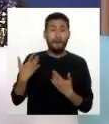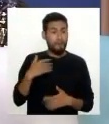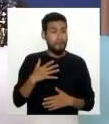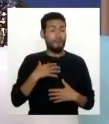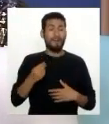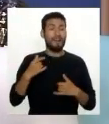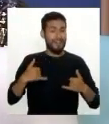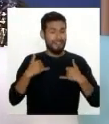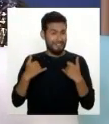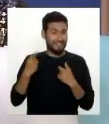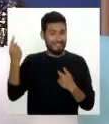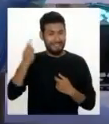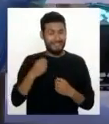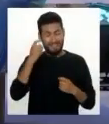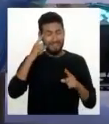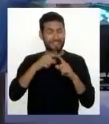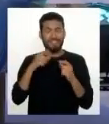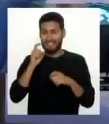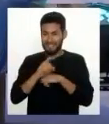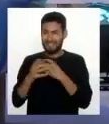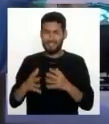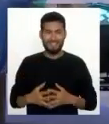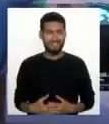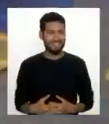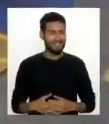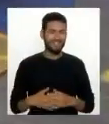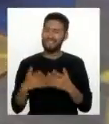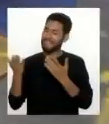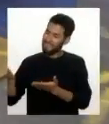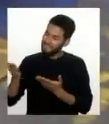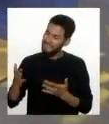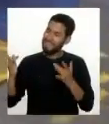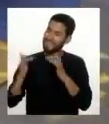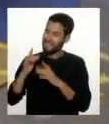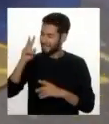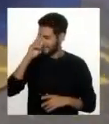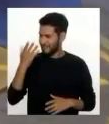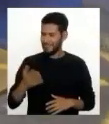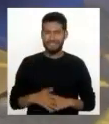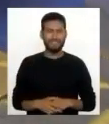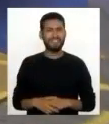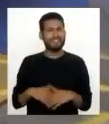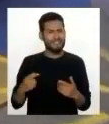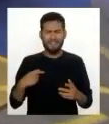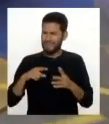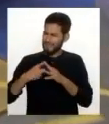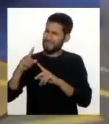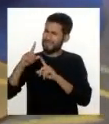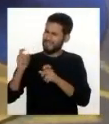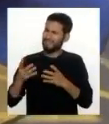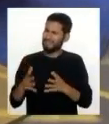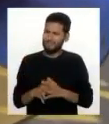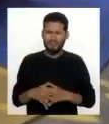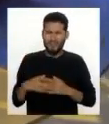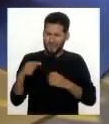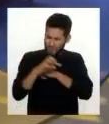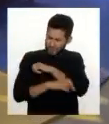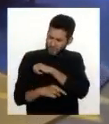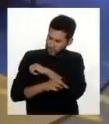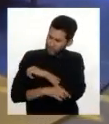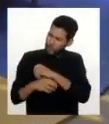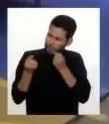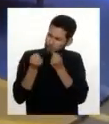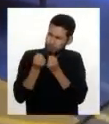la juventud que siempre viene a romper los paradigmas. Querida Yulena, bienvenida a Conecta Perú. Y empiezo con esa pregunta, ¿no? Un país tan